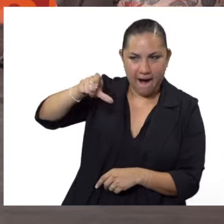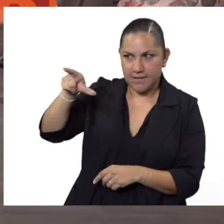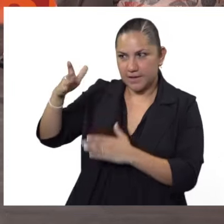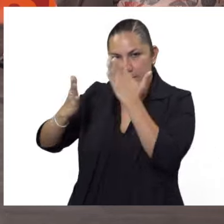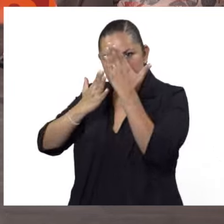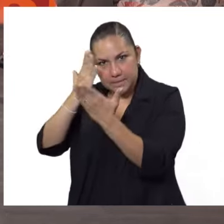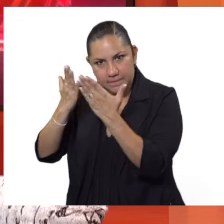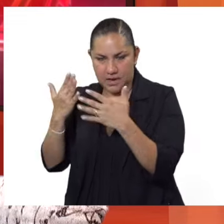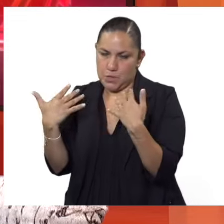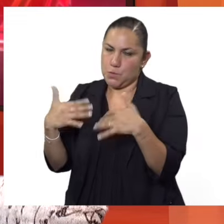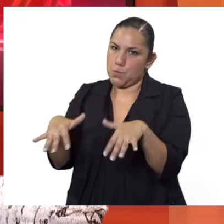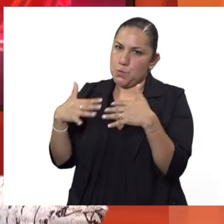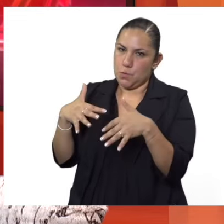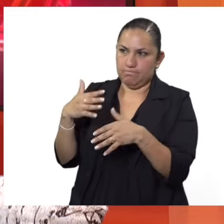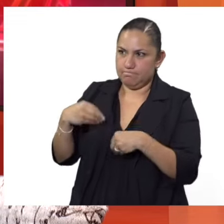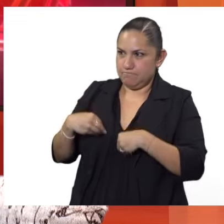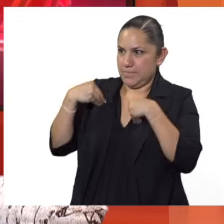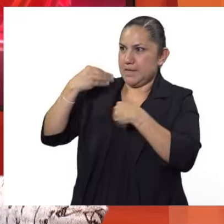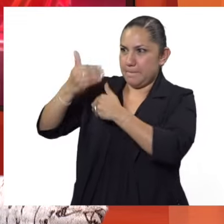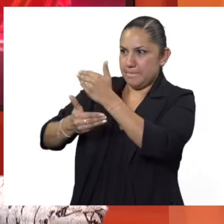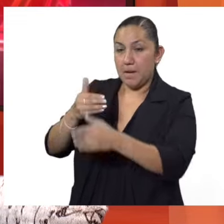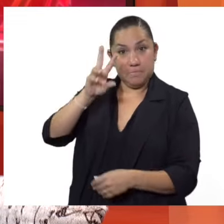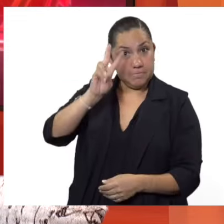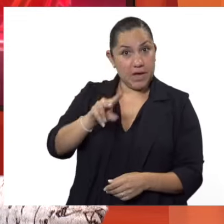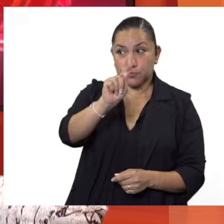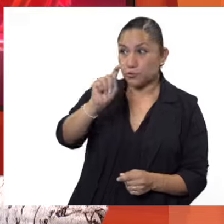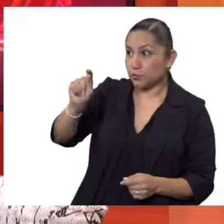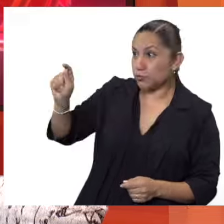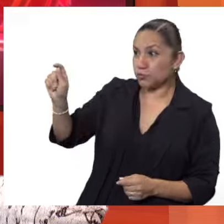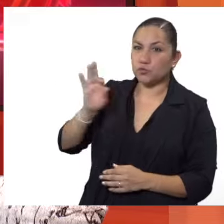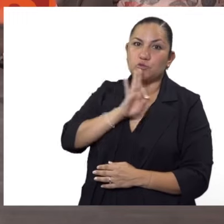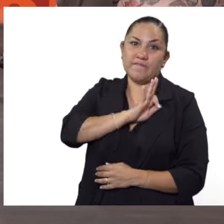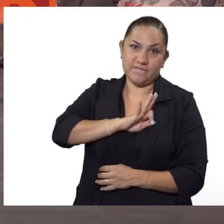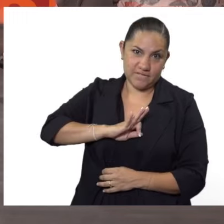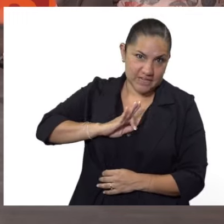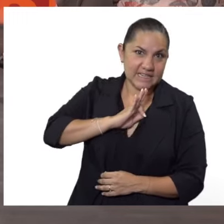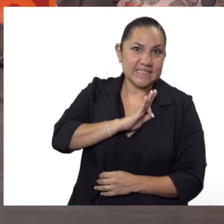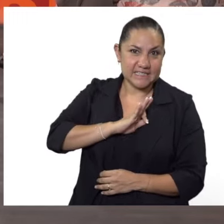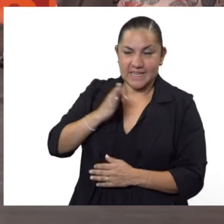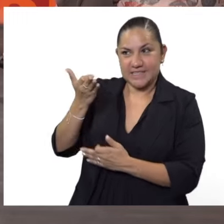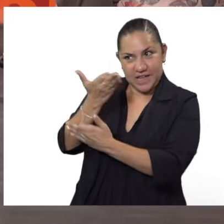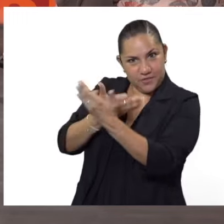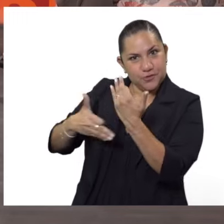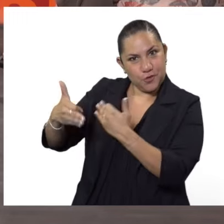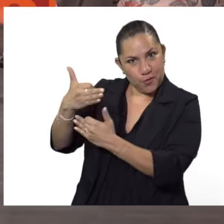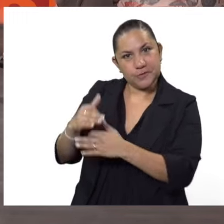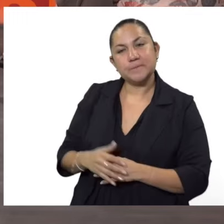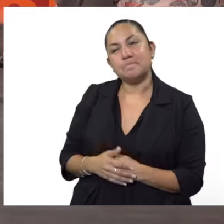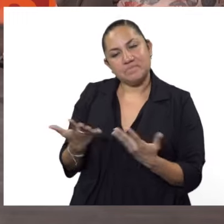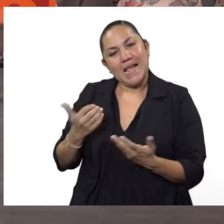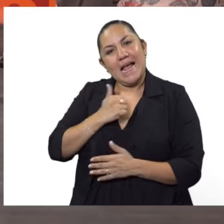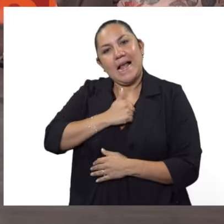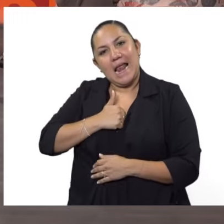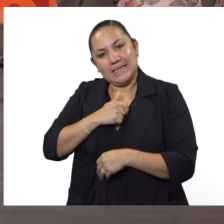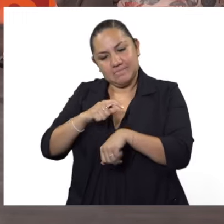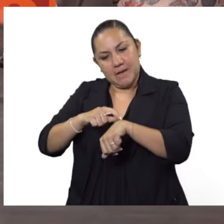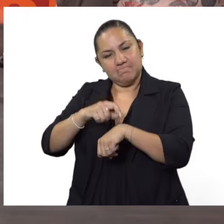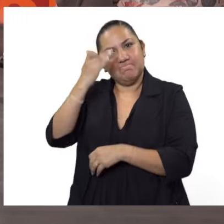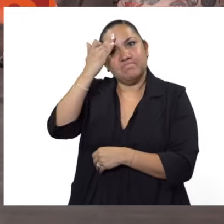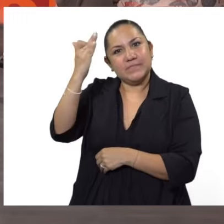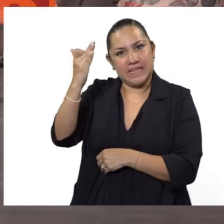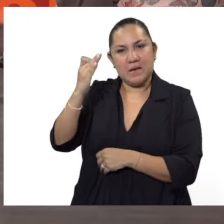arquitecto v y pues felicidades a todas y todos este